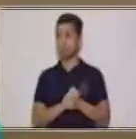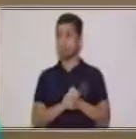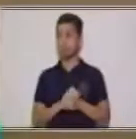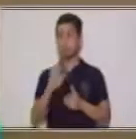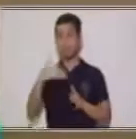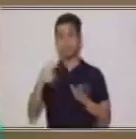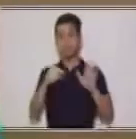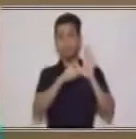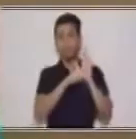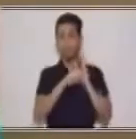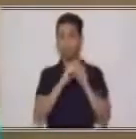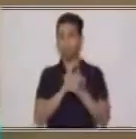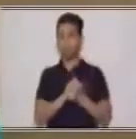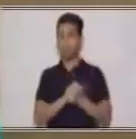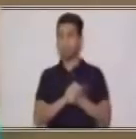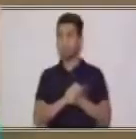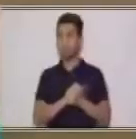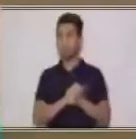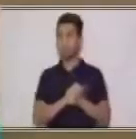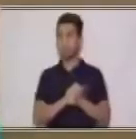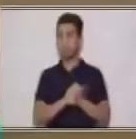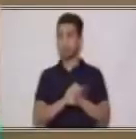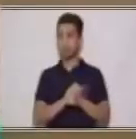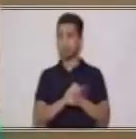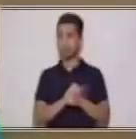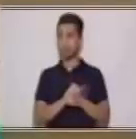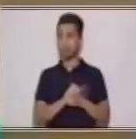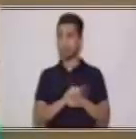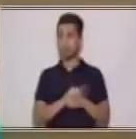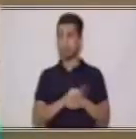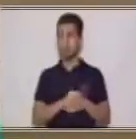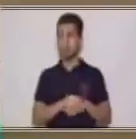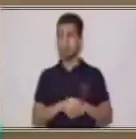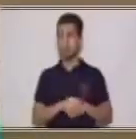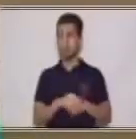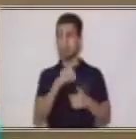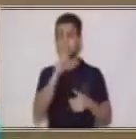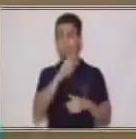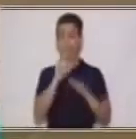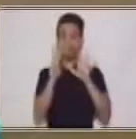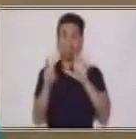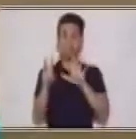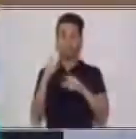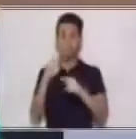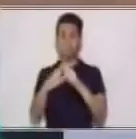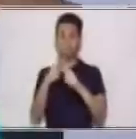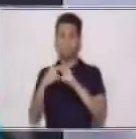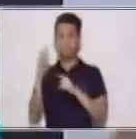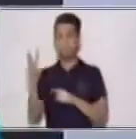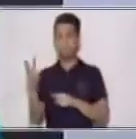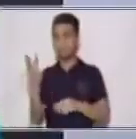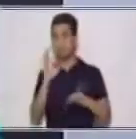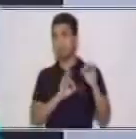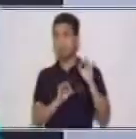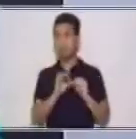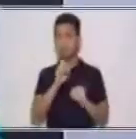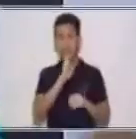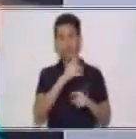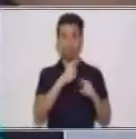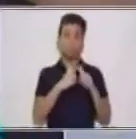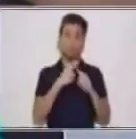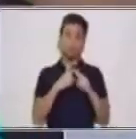diferencia. Muy bien, una recta. De la multiplicación o producto de los siguientes extremos. 27 por 3 o 3 por 27. Muy